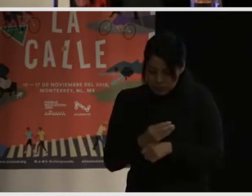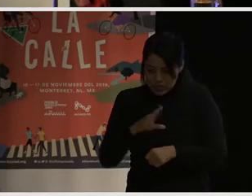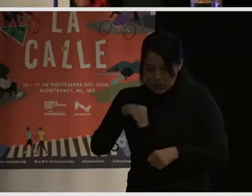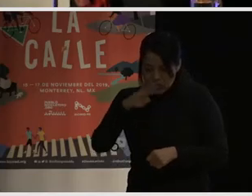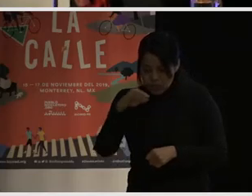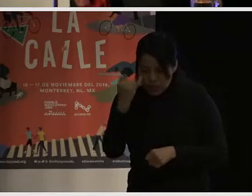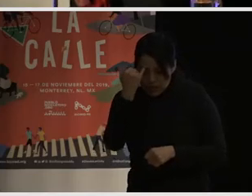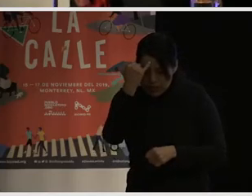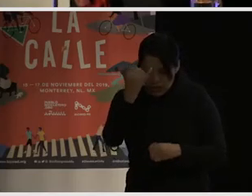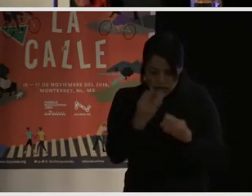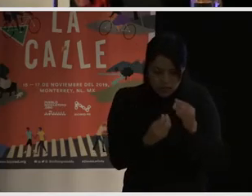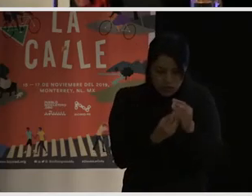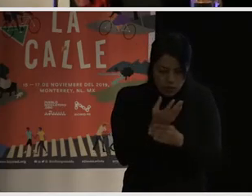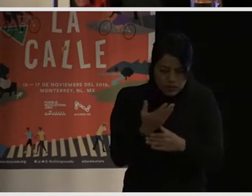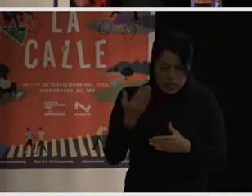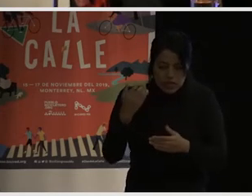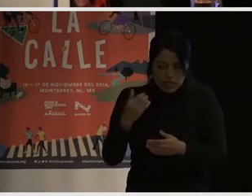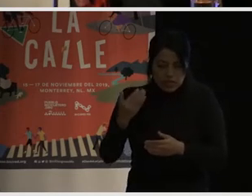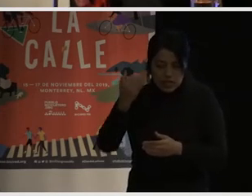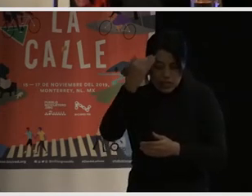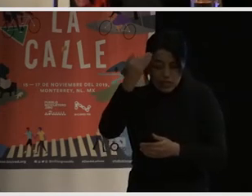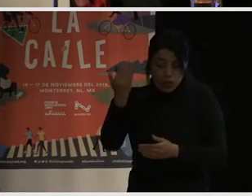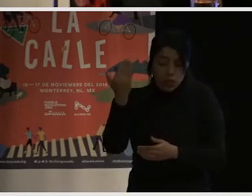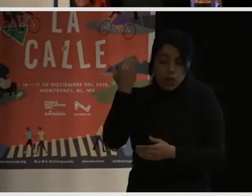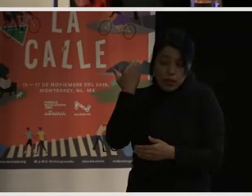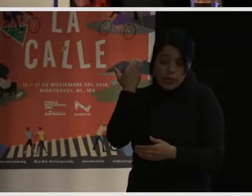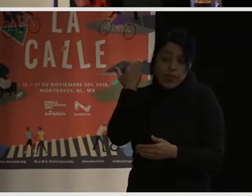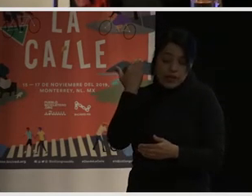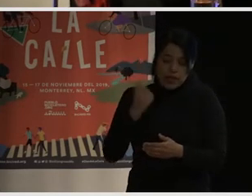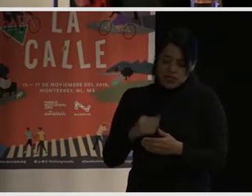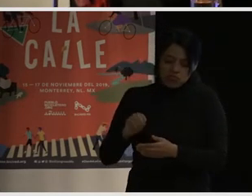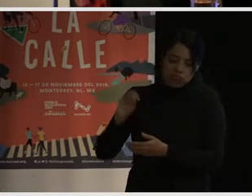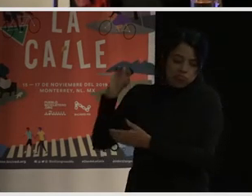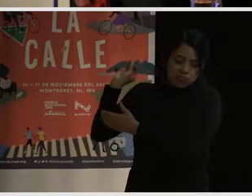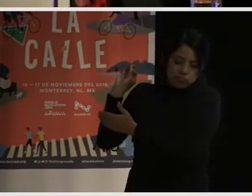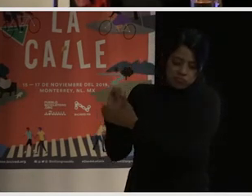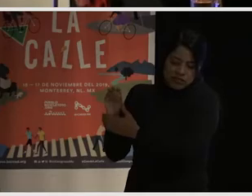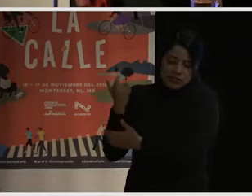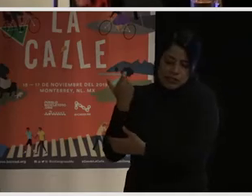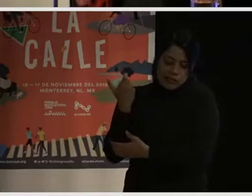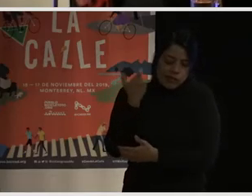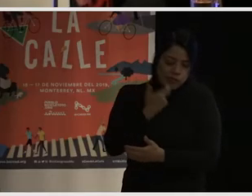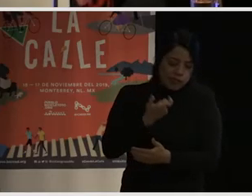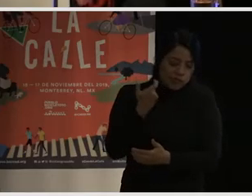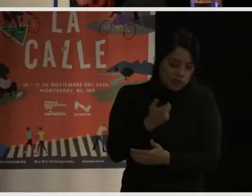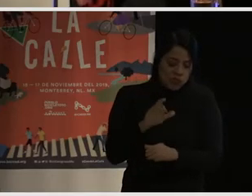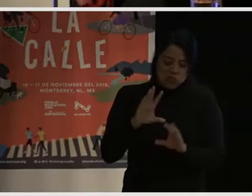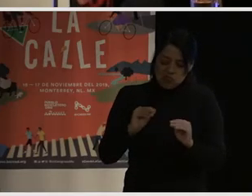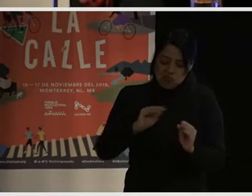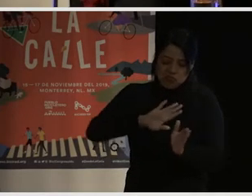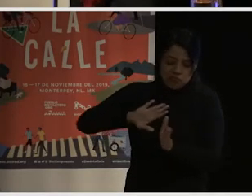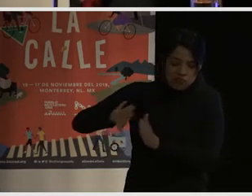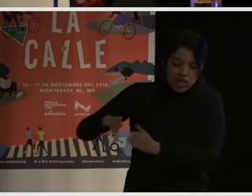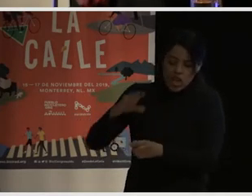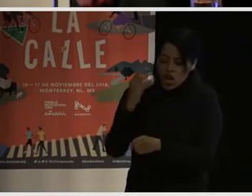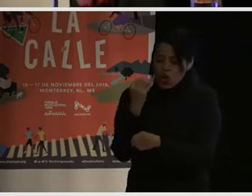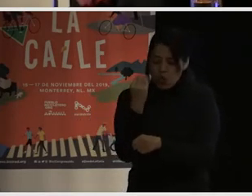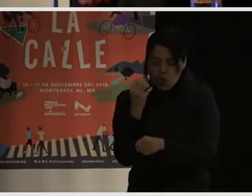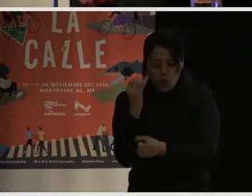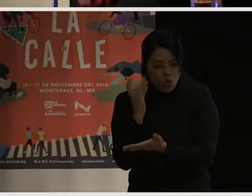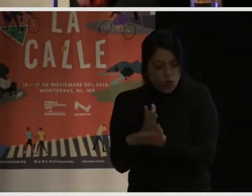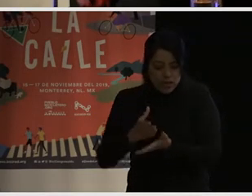pues desde hace mucho tiempo se había dejado de lado en la inversión pública de la ciudad que nada más se hacían los reencarpetamiento se